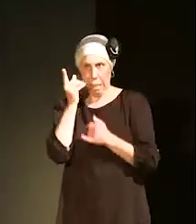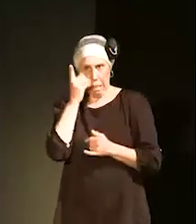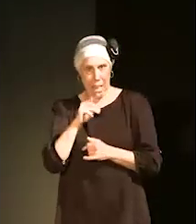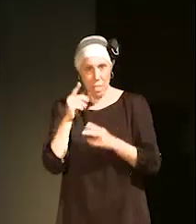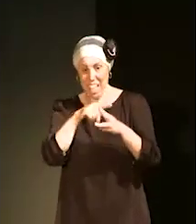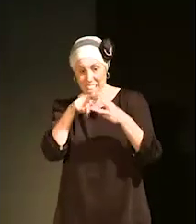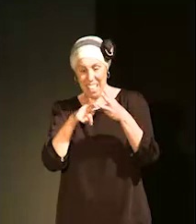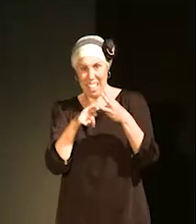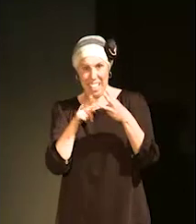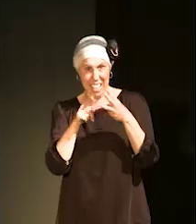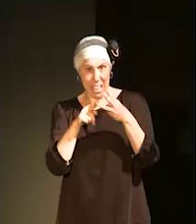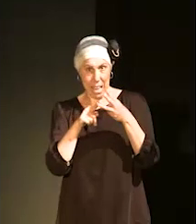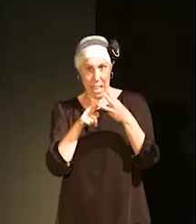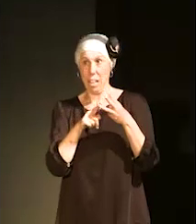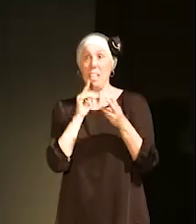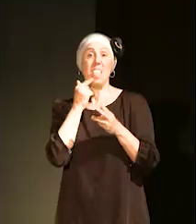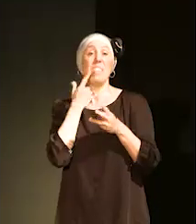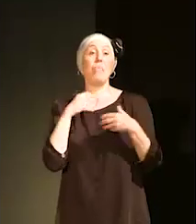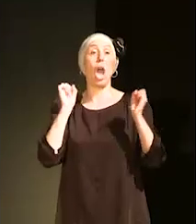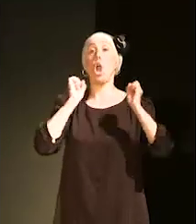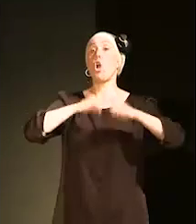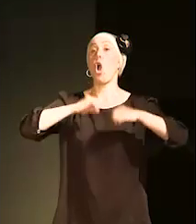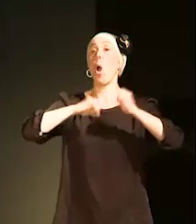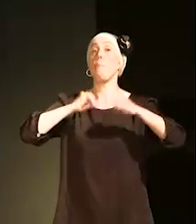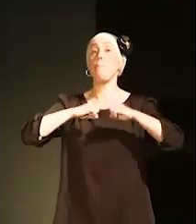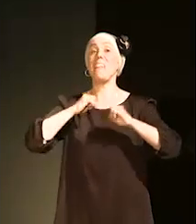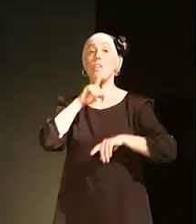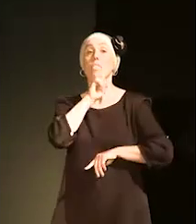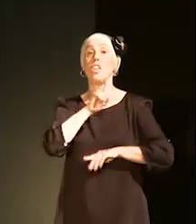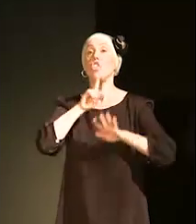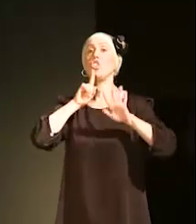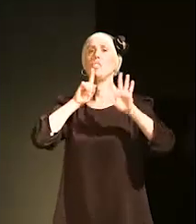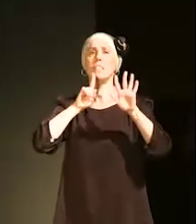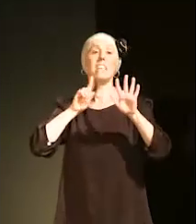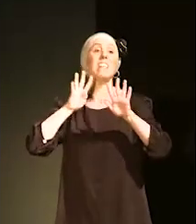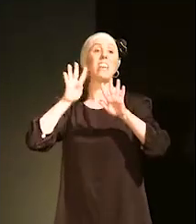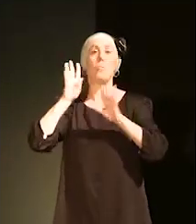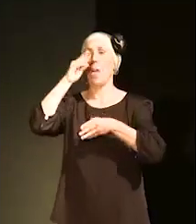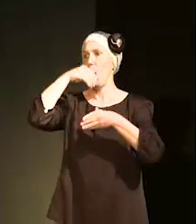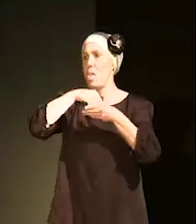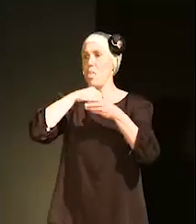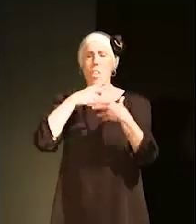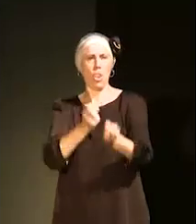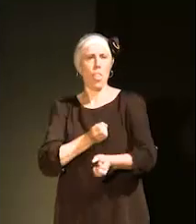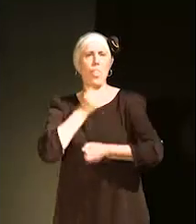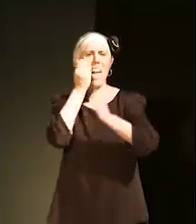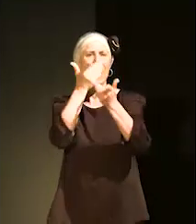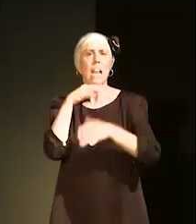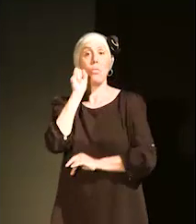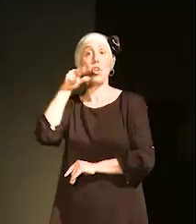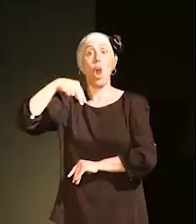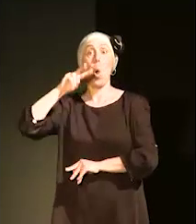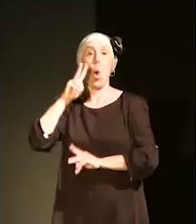el convenio 169 de los pueblos indígenas de la declaración de las naciones unidas sobre los derechos